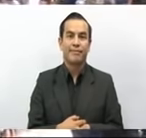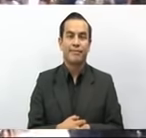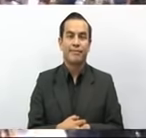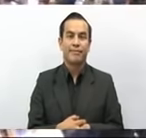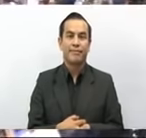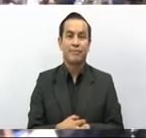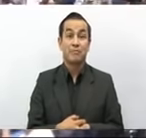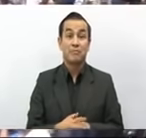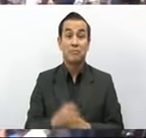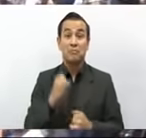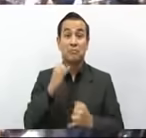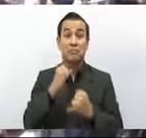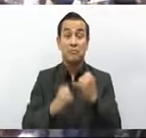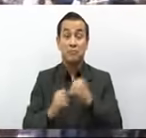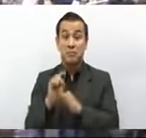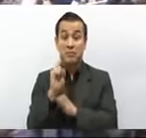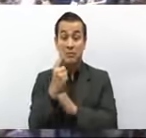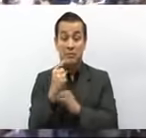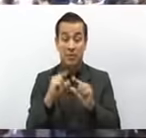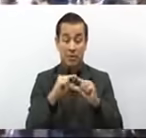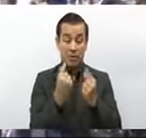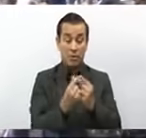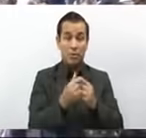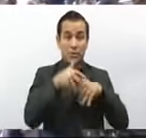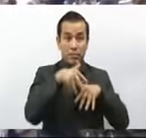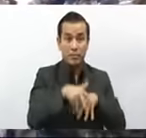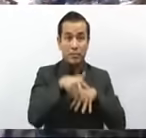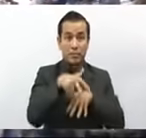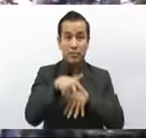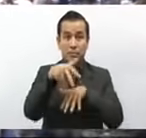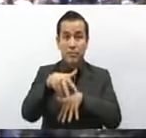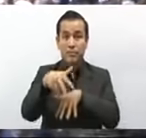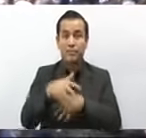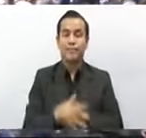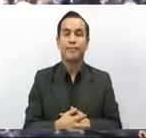Con esto terminamos el primer bloque del desfile.